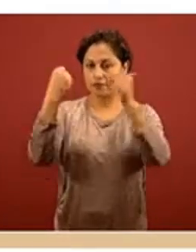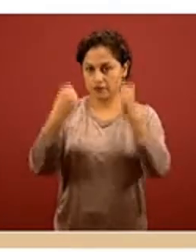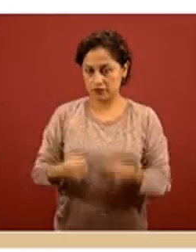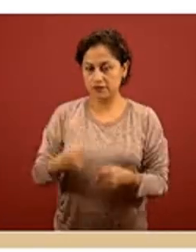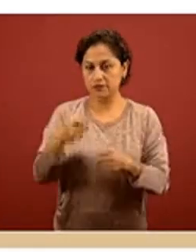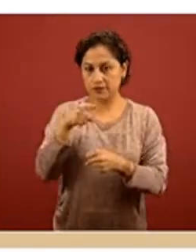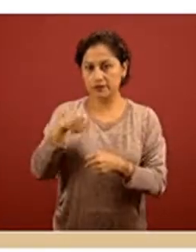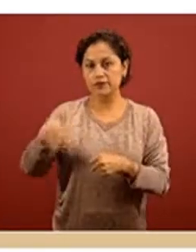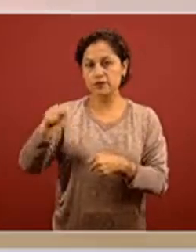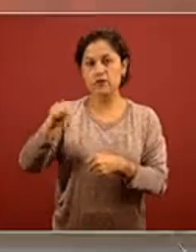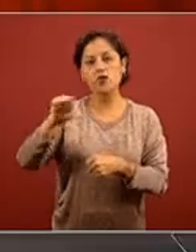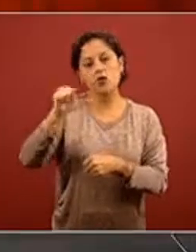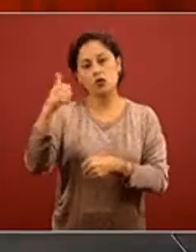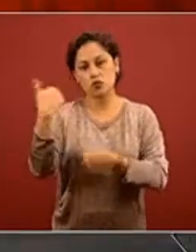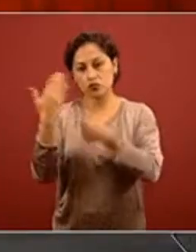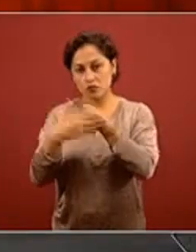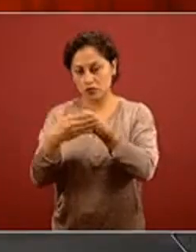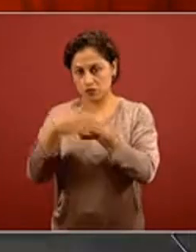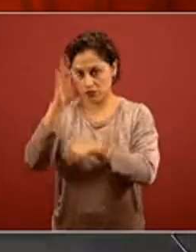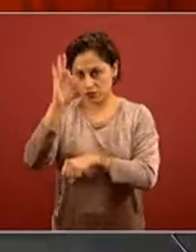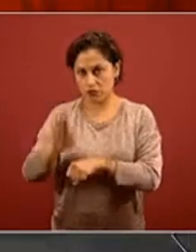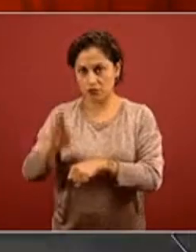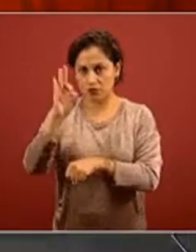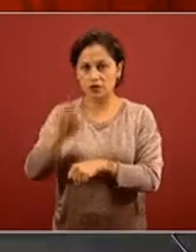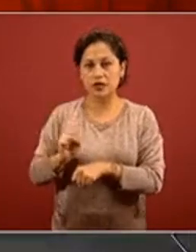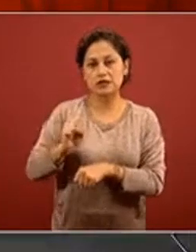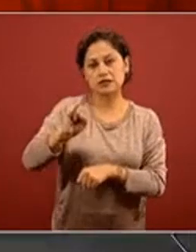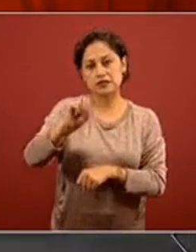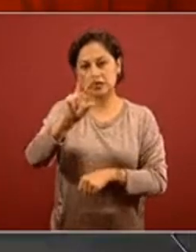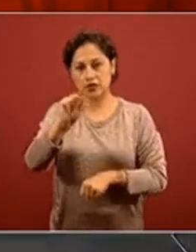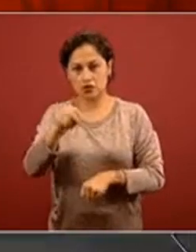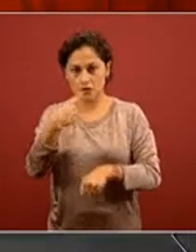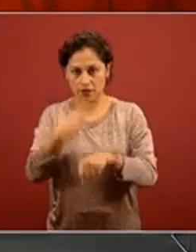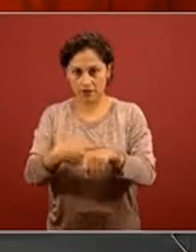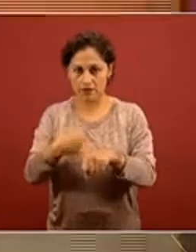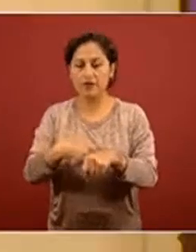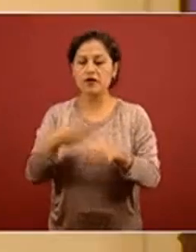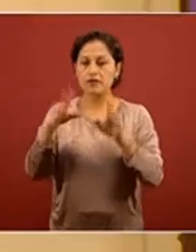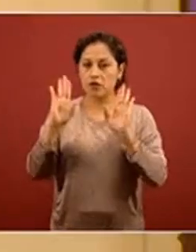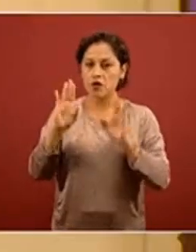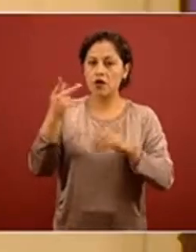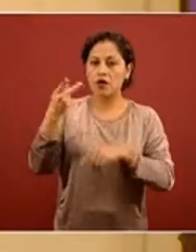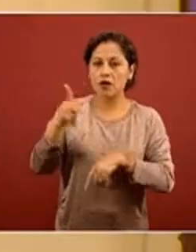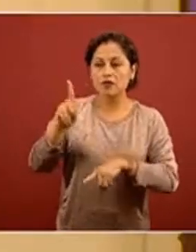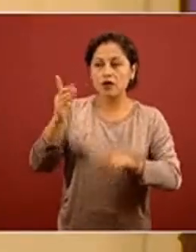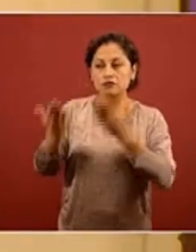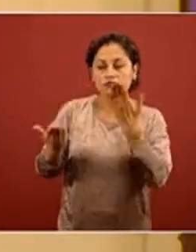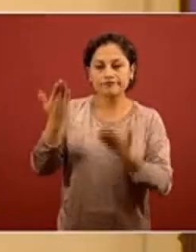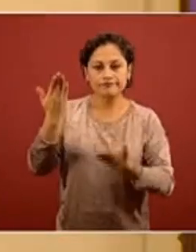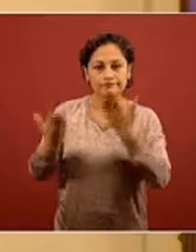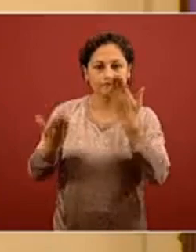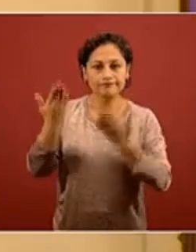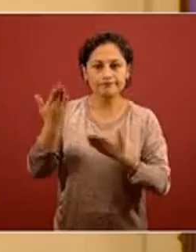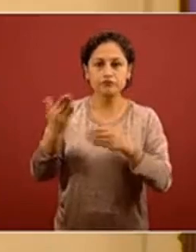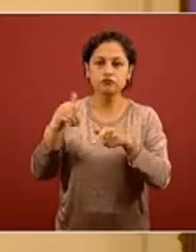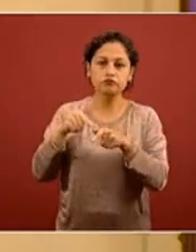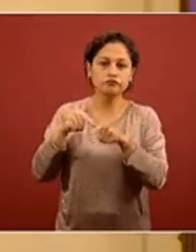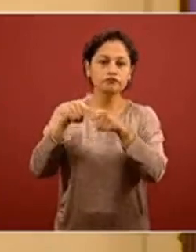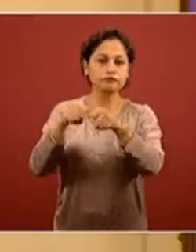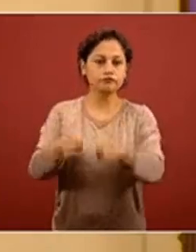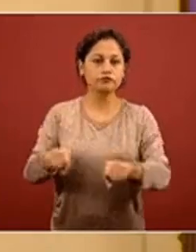más adelante de los porcentajes de positividad. Entonces no hay una tendencia que todavía se muestre estable, menos